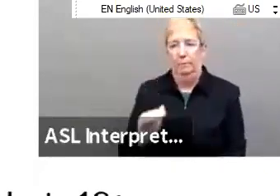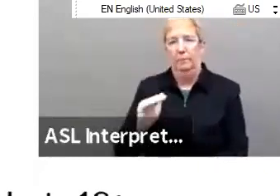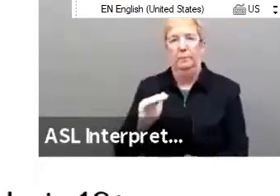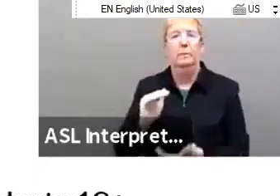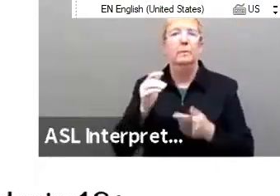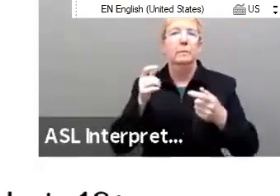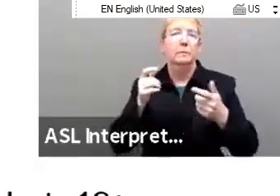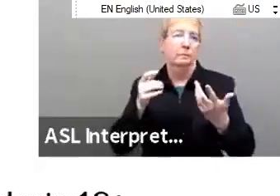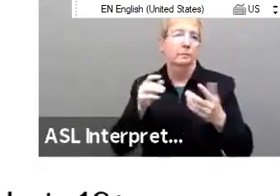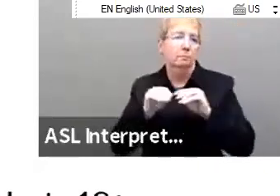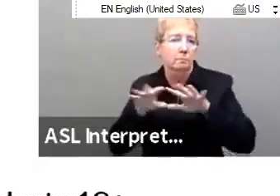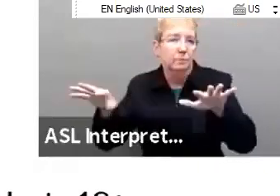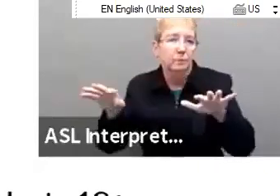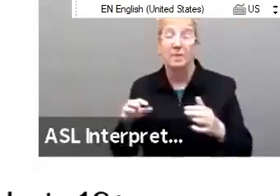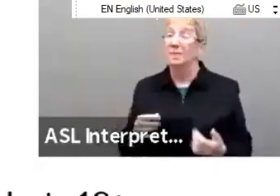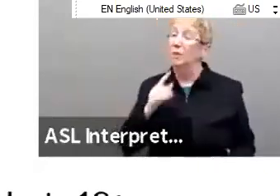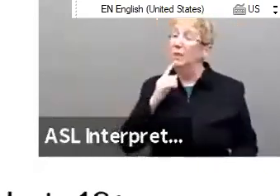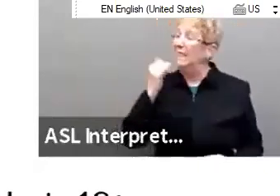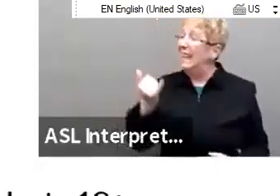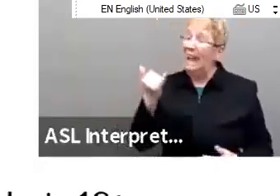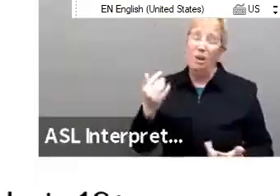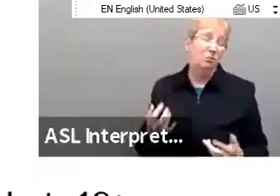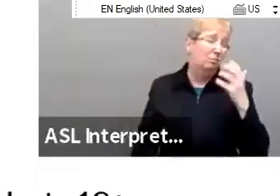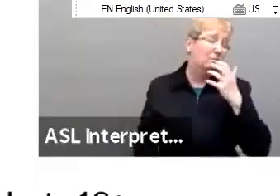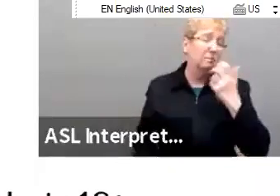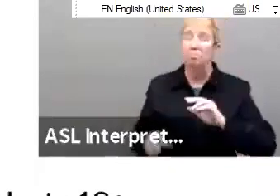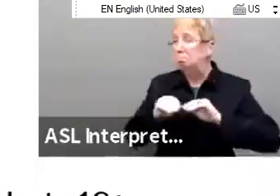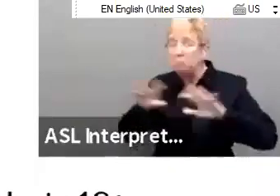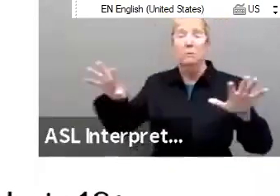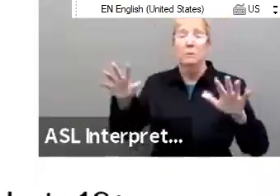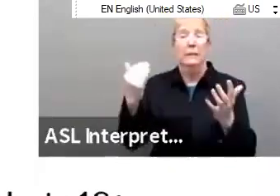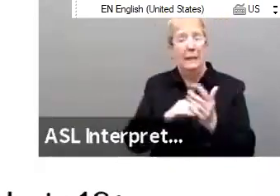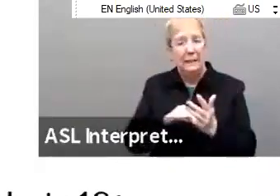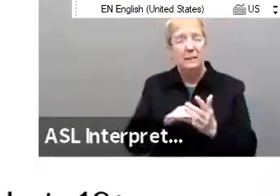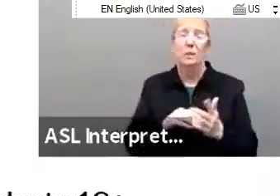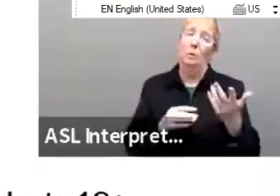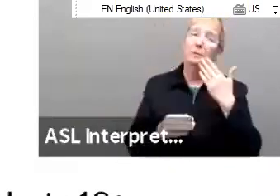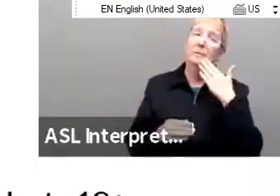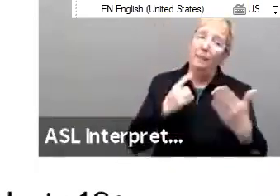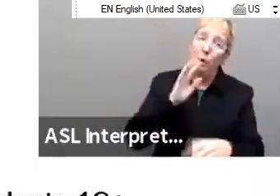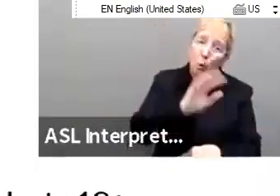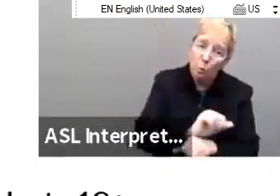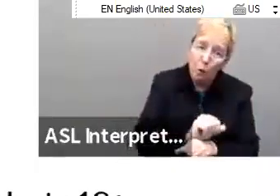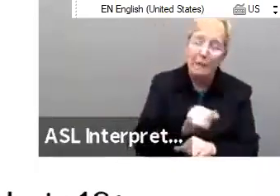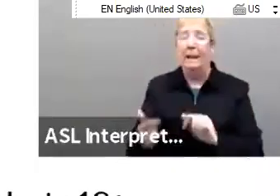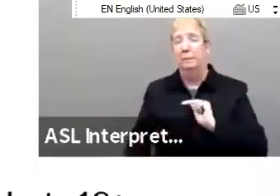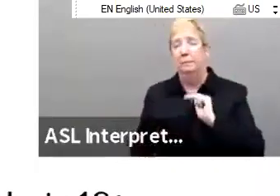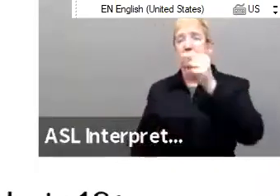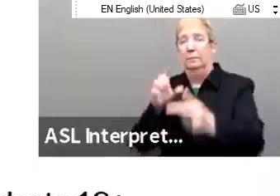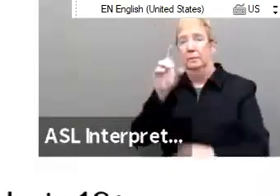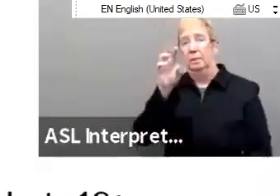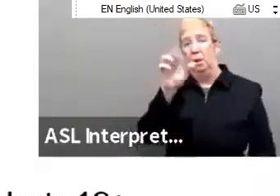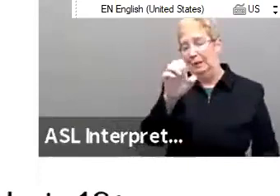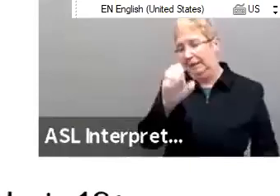el equipo de consejos médicos y asegurar que Nuevo México sigue siendo un líder, pero también que hagamos todo